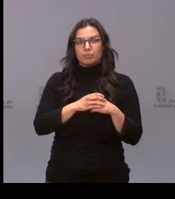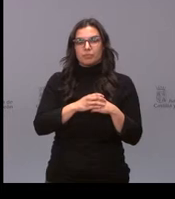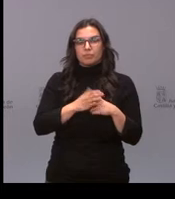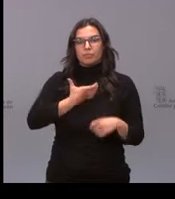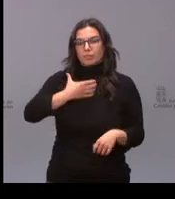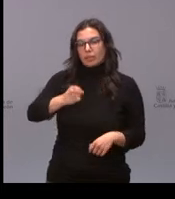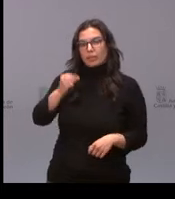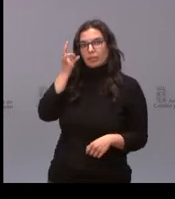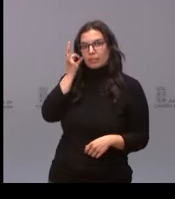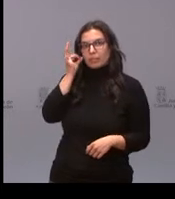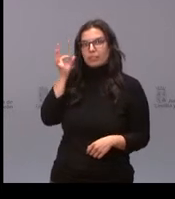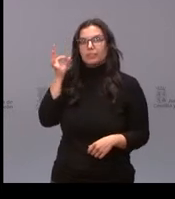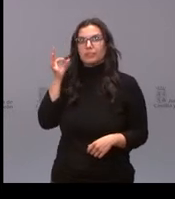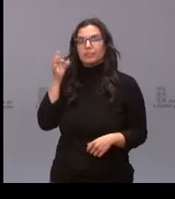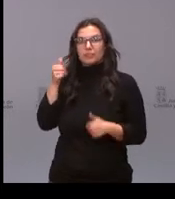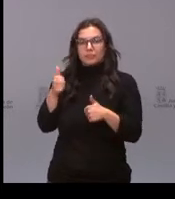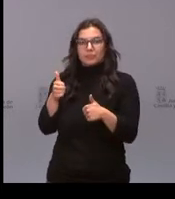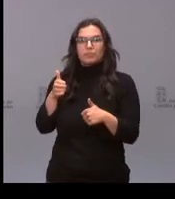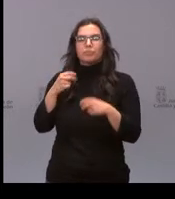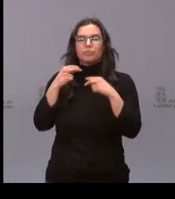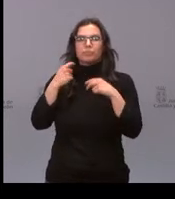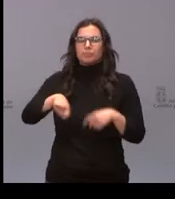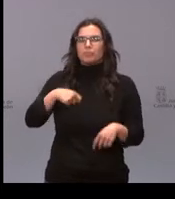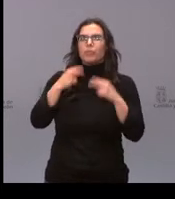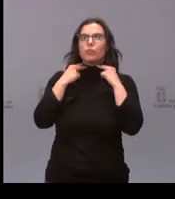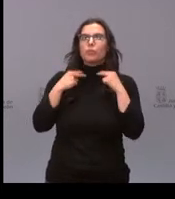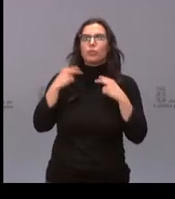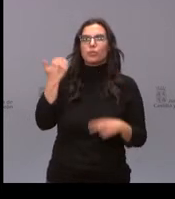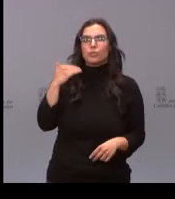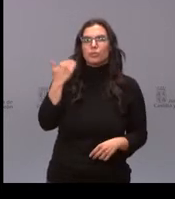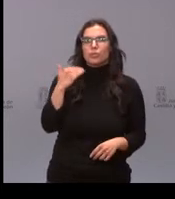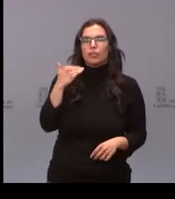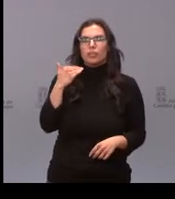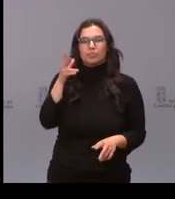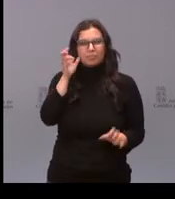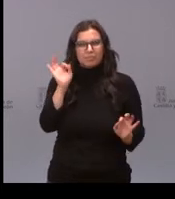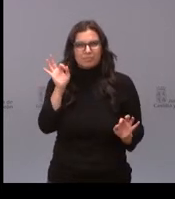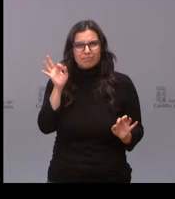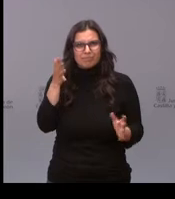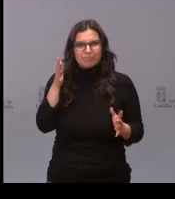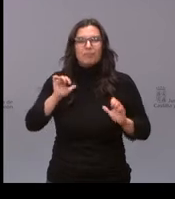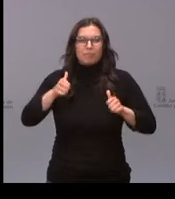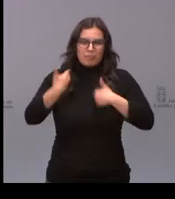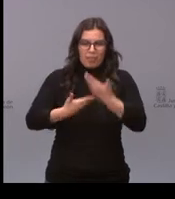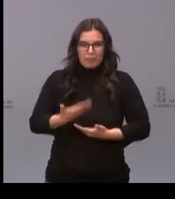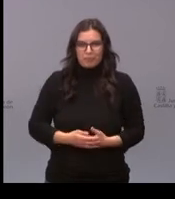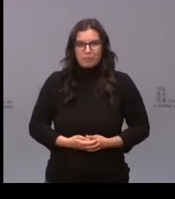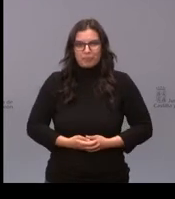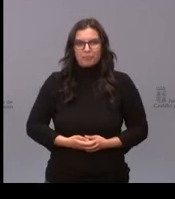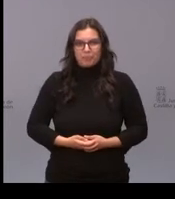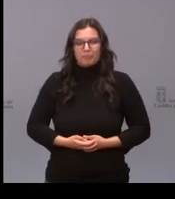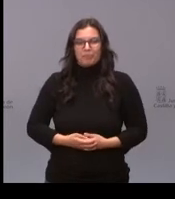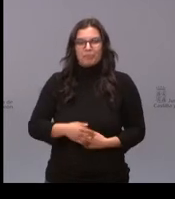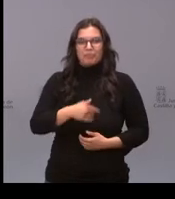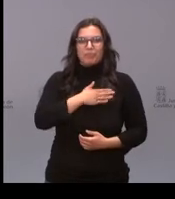al presidente de la Diputación de Soria. Por supuesto, se oye. Empiezo. Quiero agradecer a